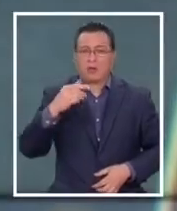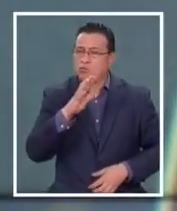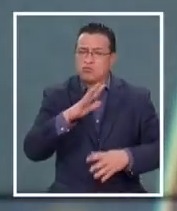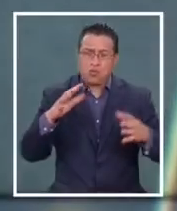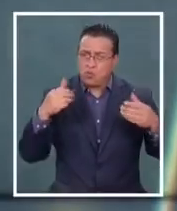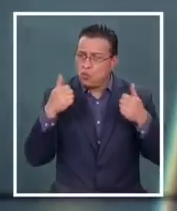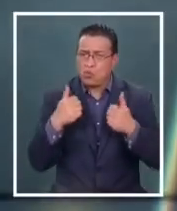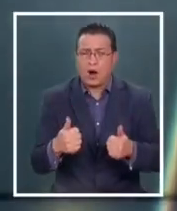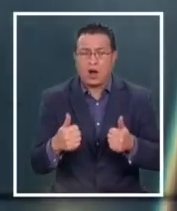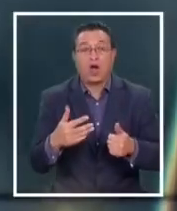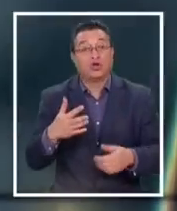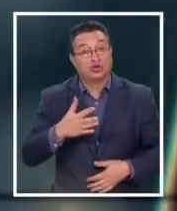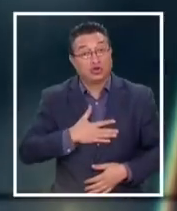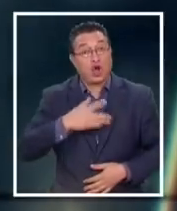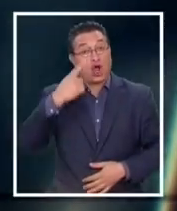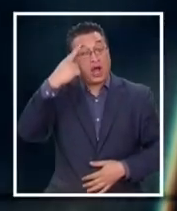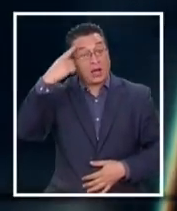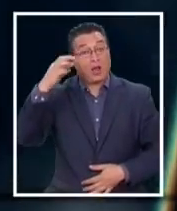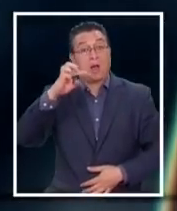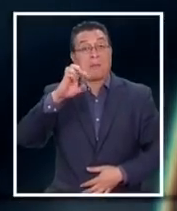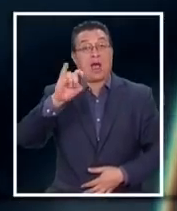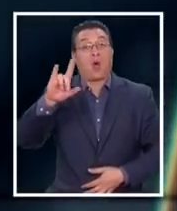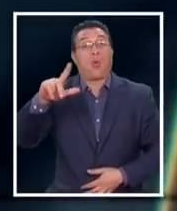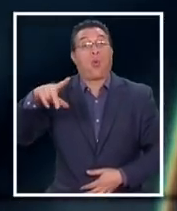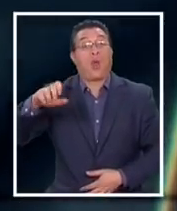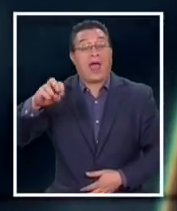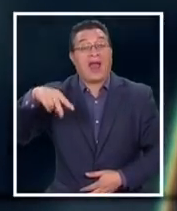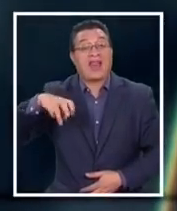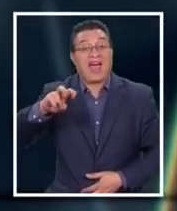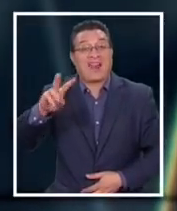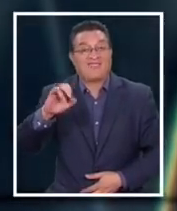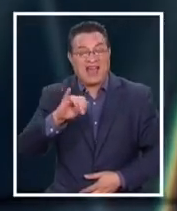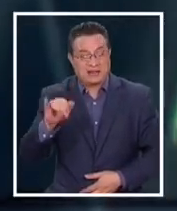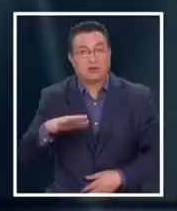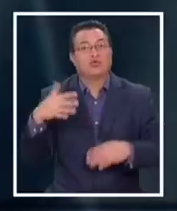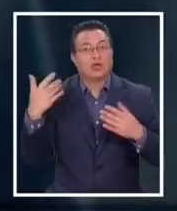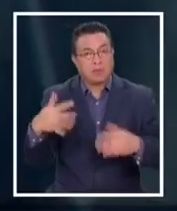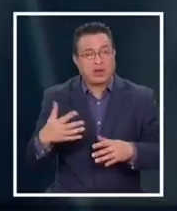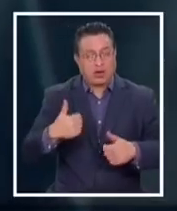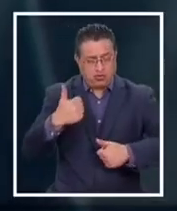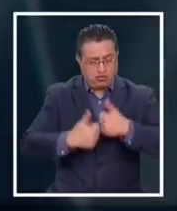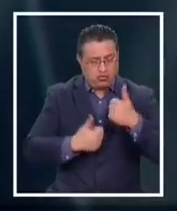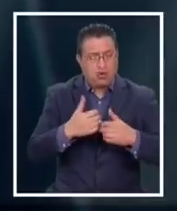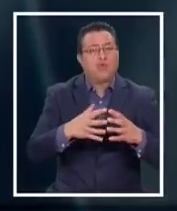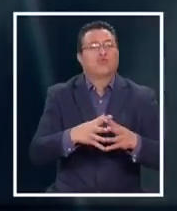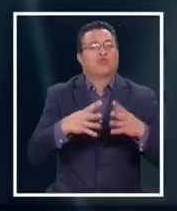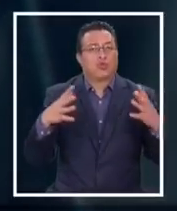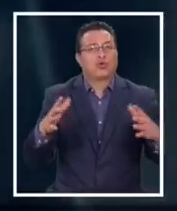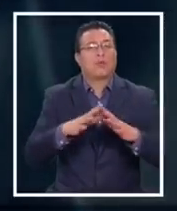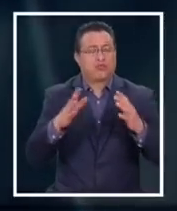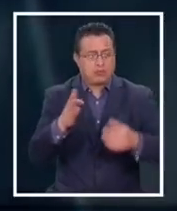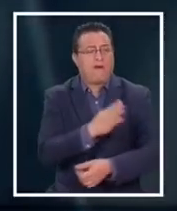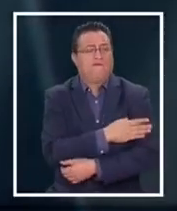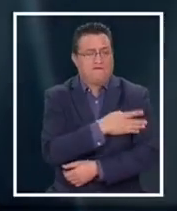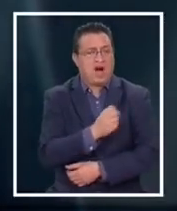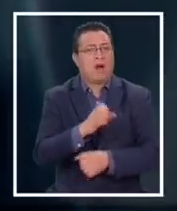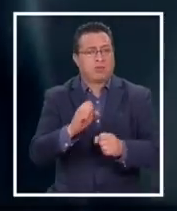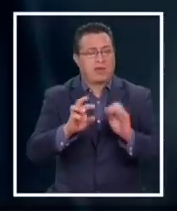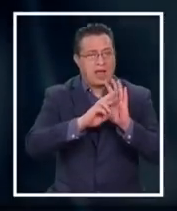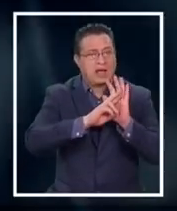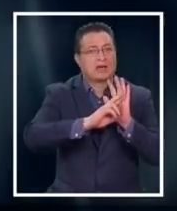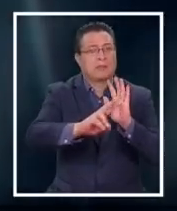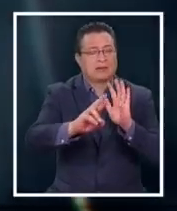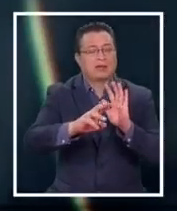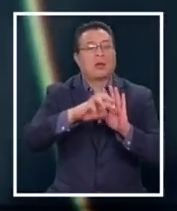excelente. Yo creo que Paula Narváez es una gran candidata, es muy competitiva y tenemos muchas esperanzas en que ella pueda representar el